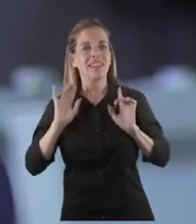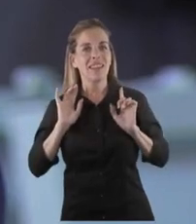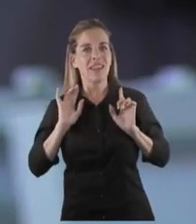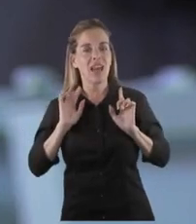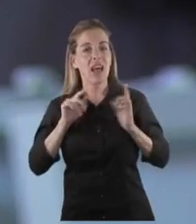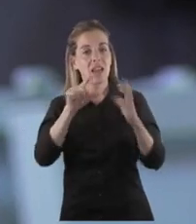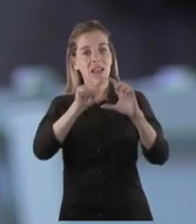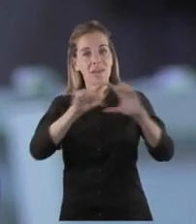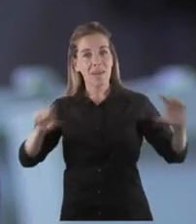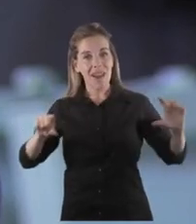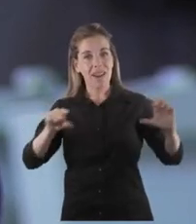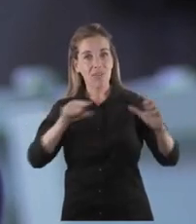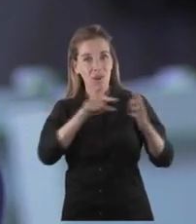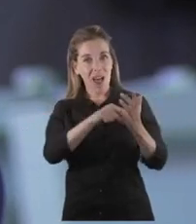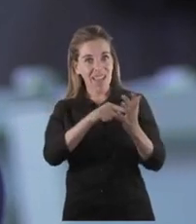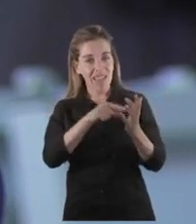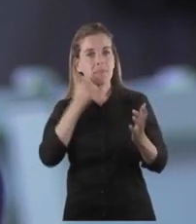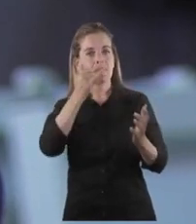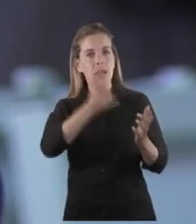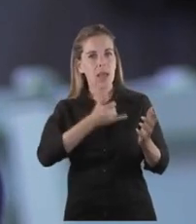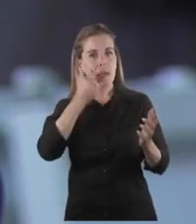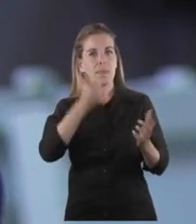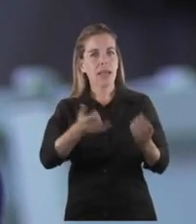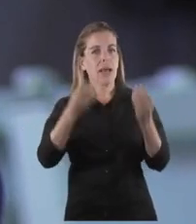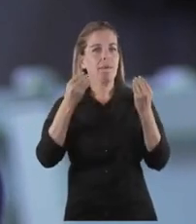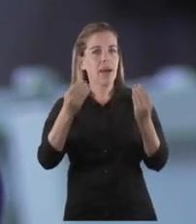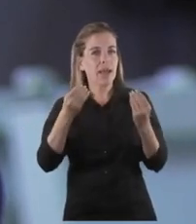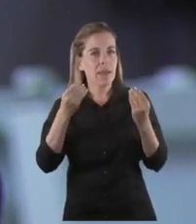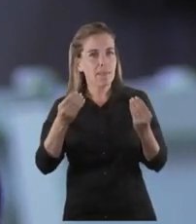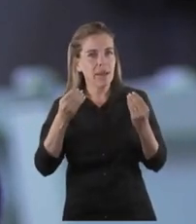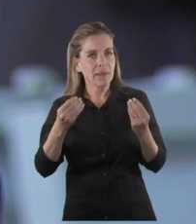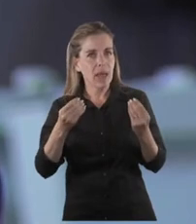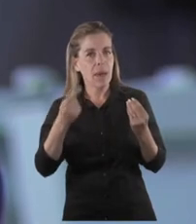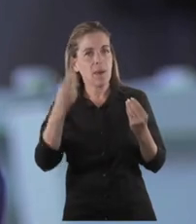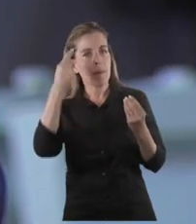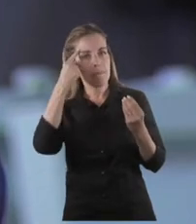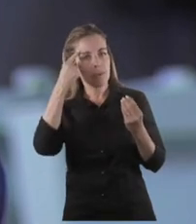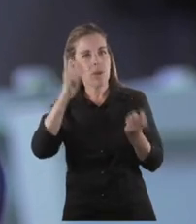explicaban cómo la apertura indiscriminada